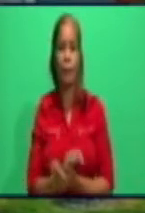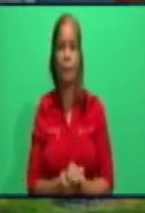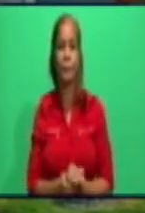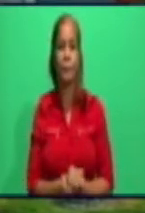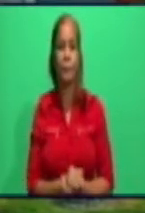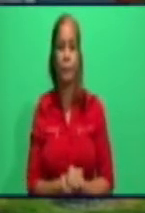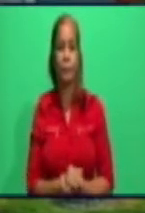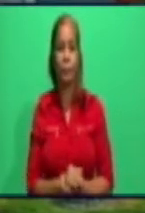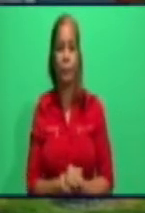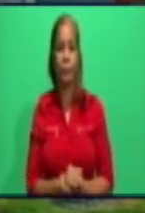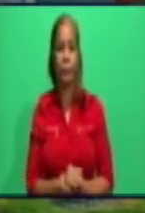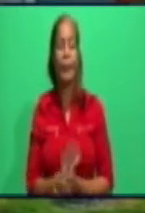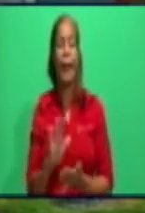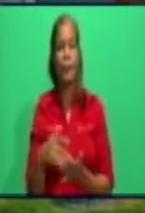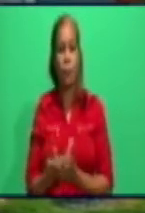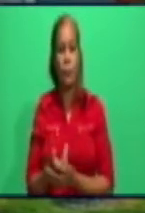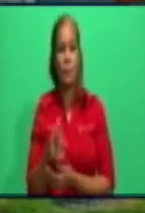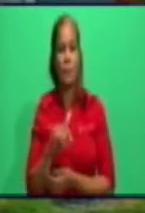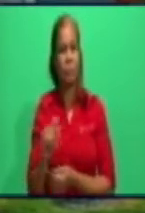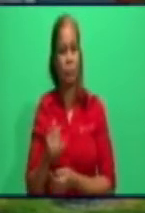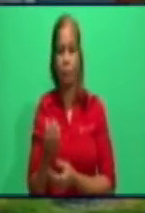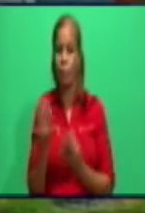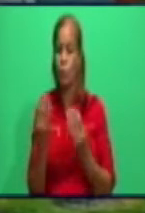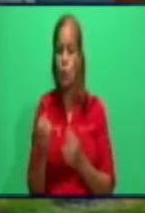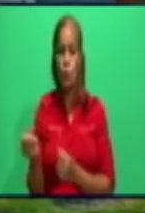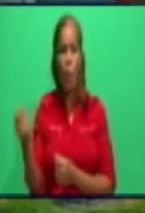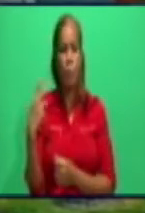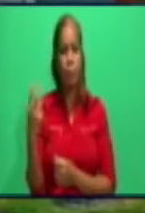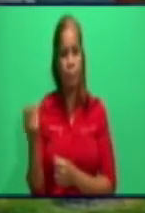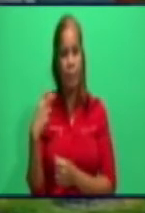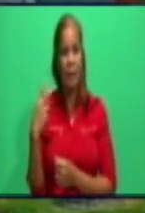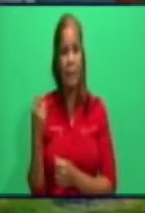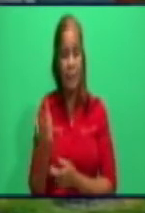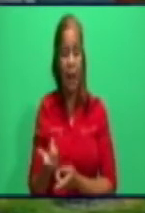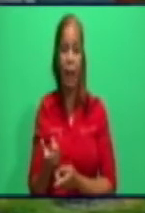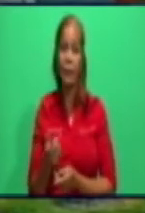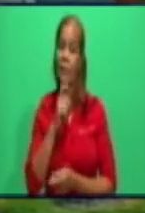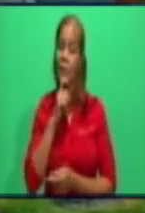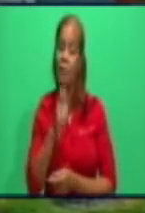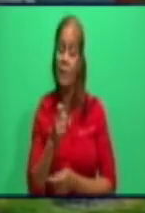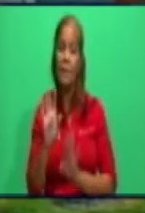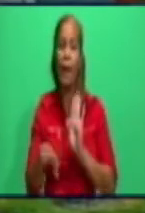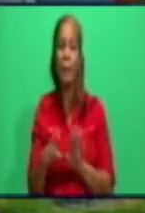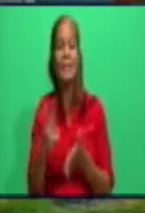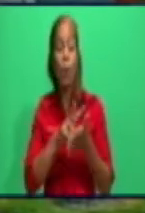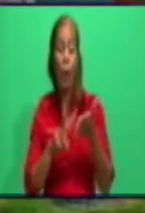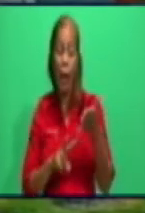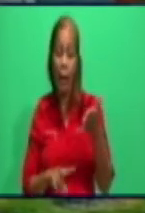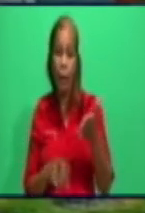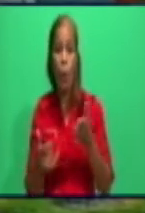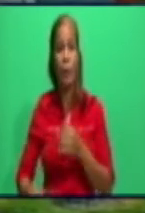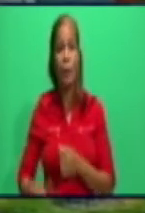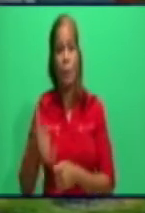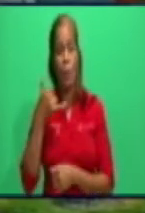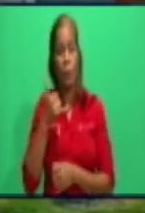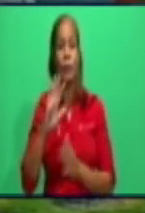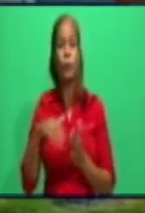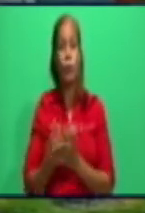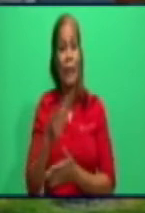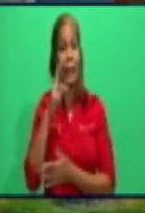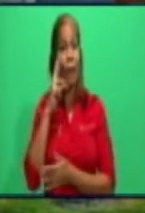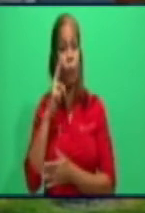mensaje que lo copié acá porque están llegando muchos mensajes y me iba a ser difícil leerlo en el móvil. Un mensaje que hicieron llegar para reconocer